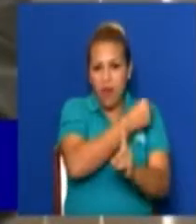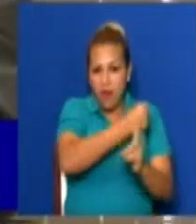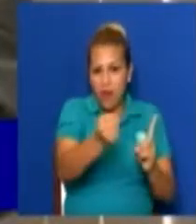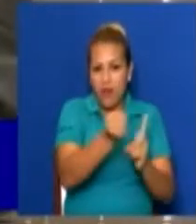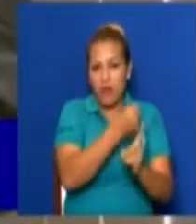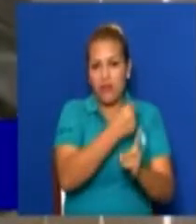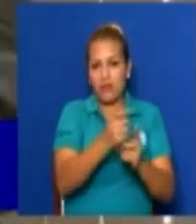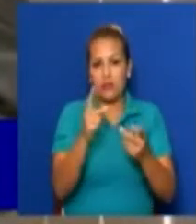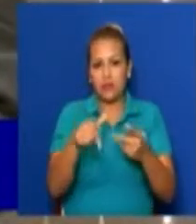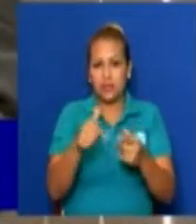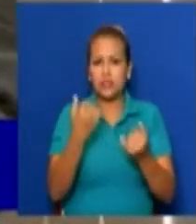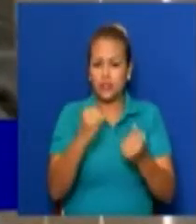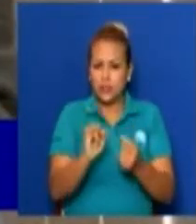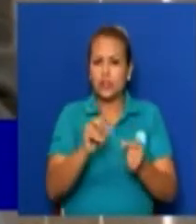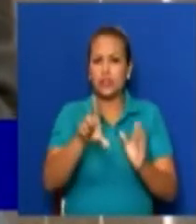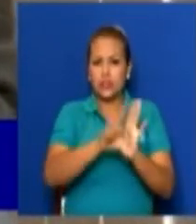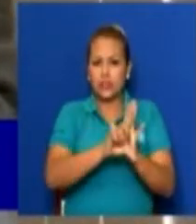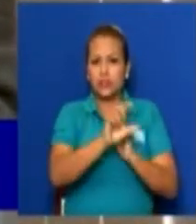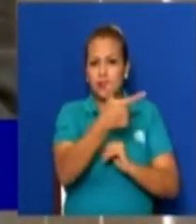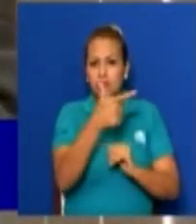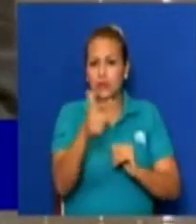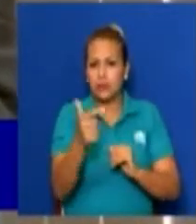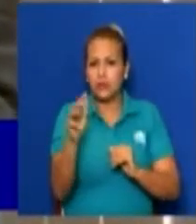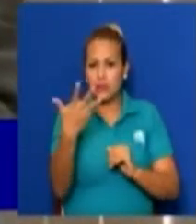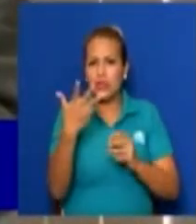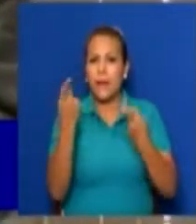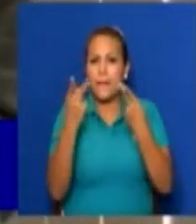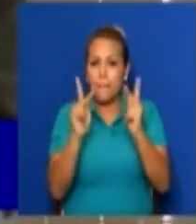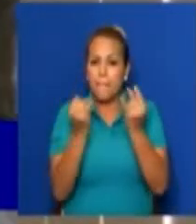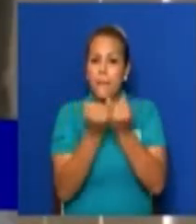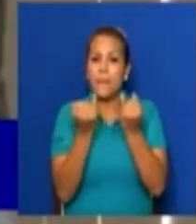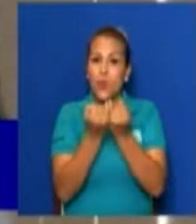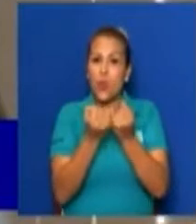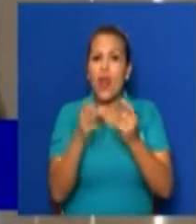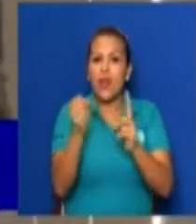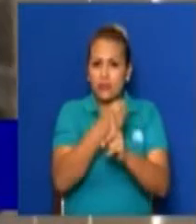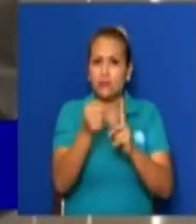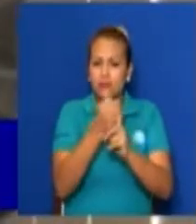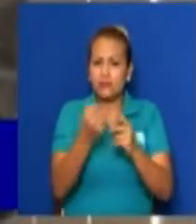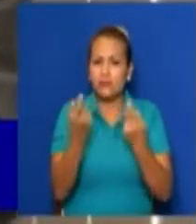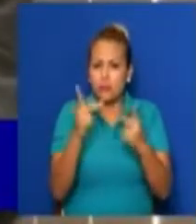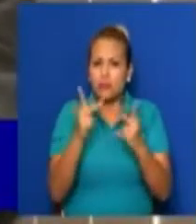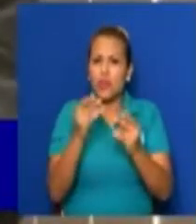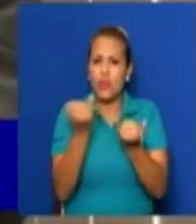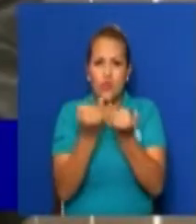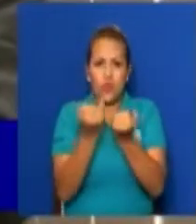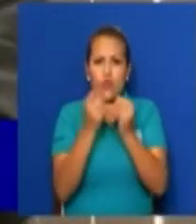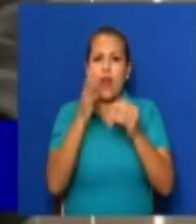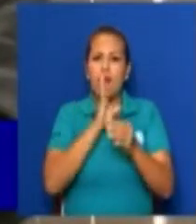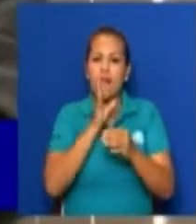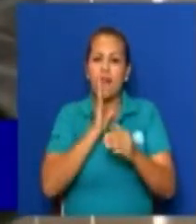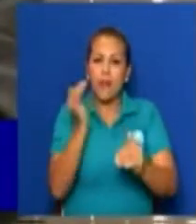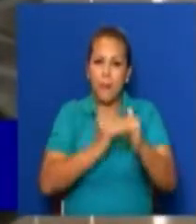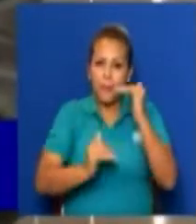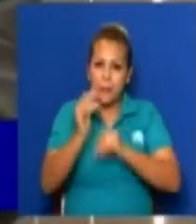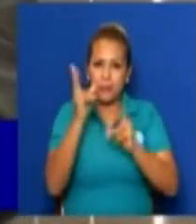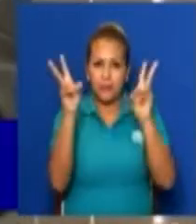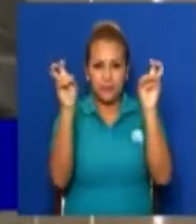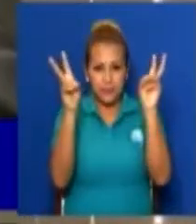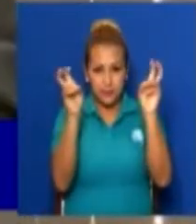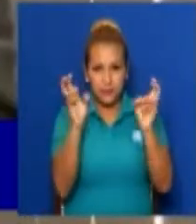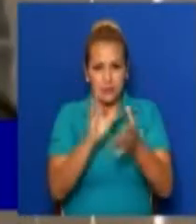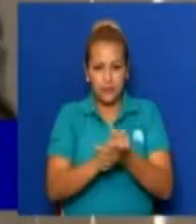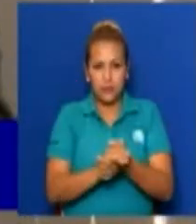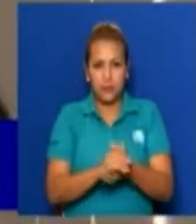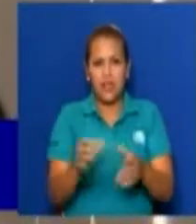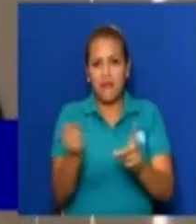Ley 779 habla de violencia intrafamiliar, pero habla de muchos otros temas más. La violencia intrafamiliar